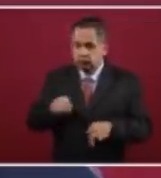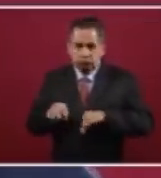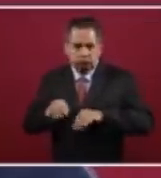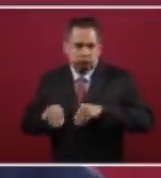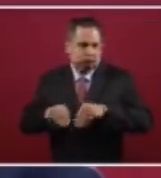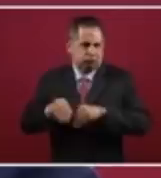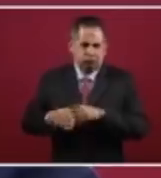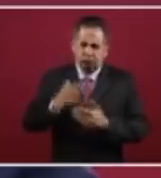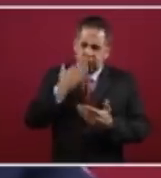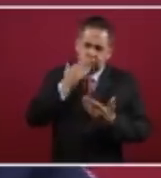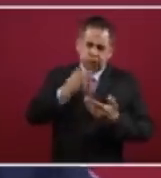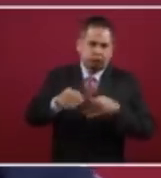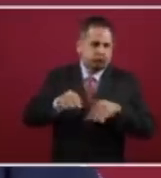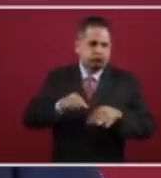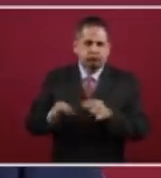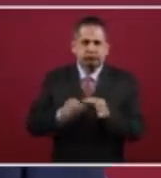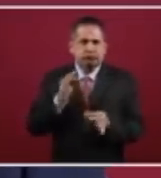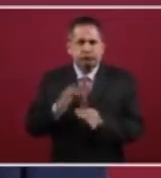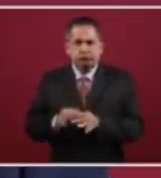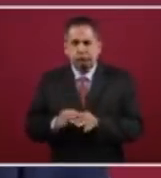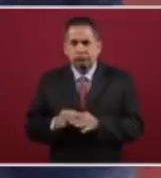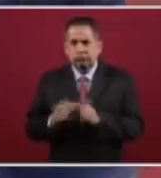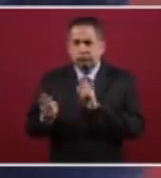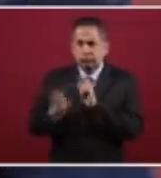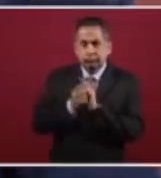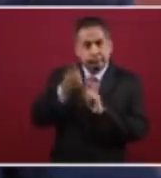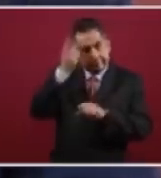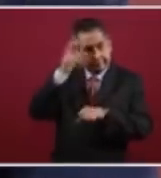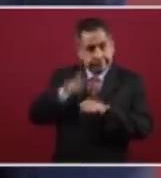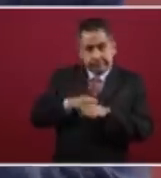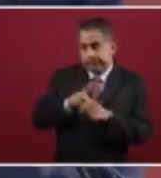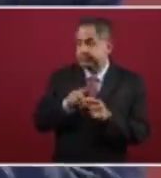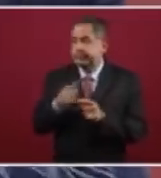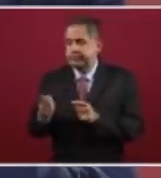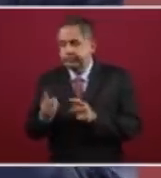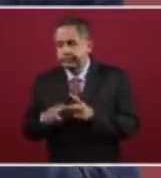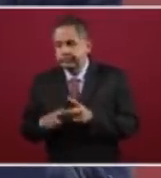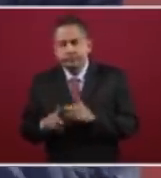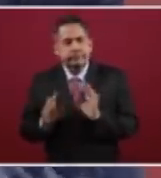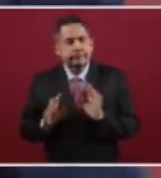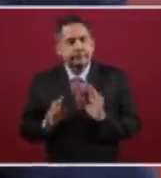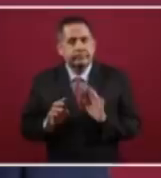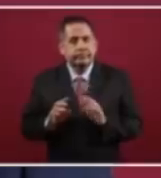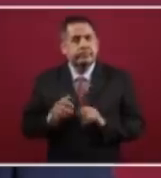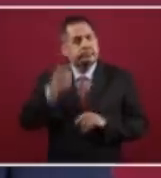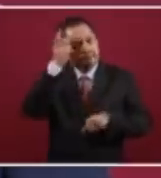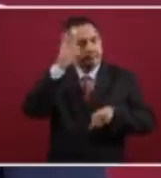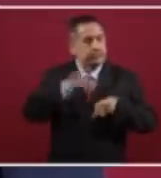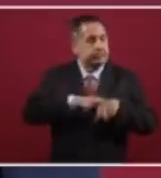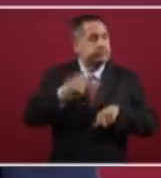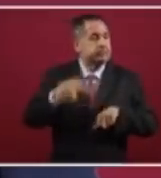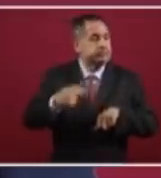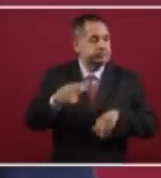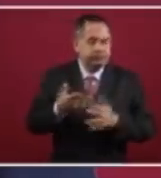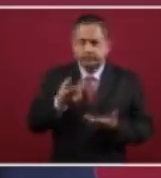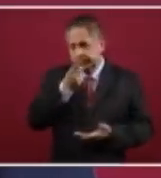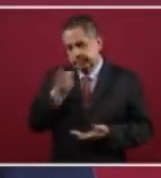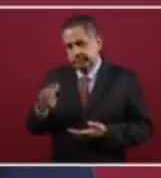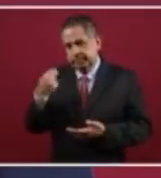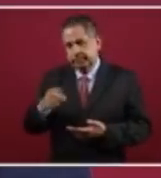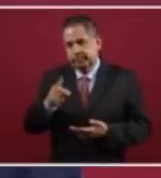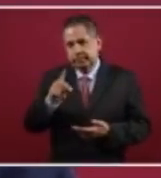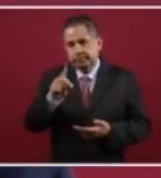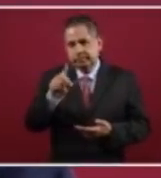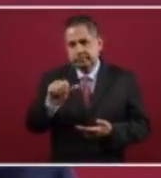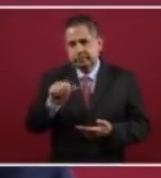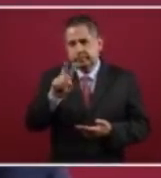muy buen trabajo, porque hablé nada más del director, sin dar su nombre. Es